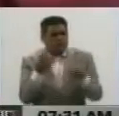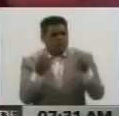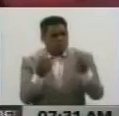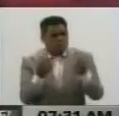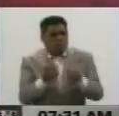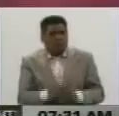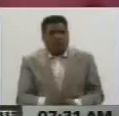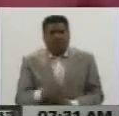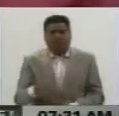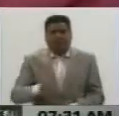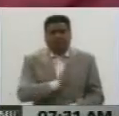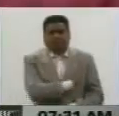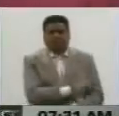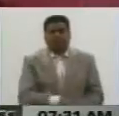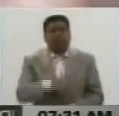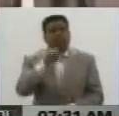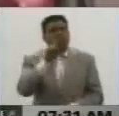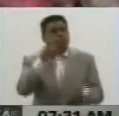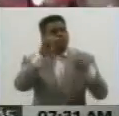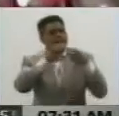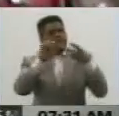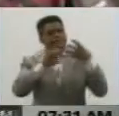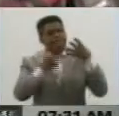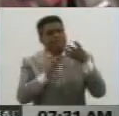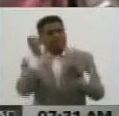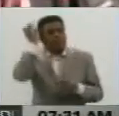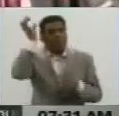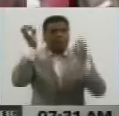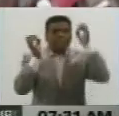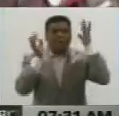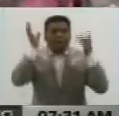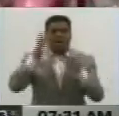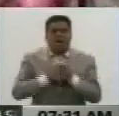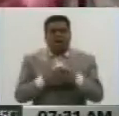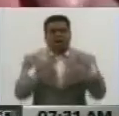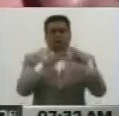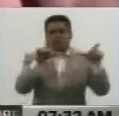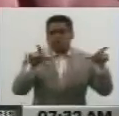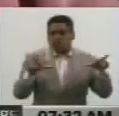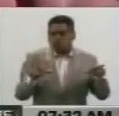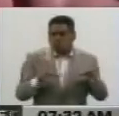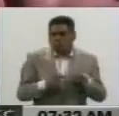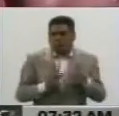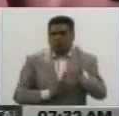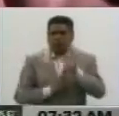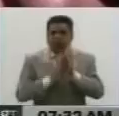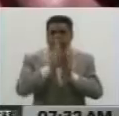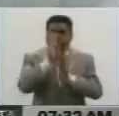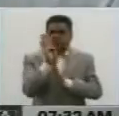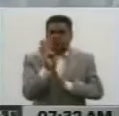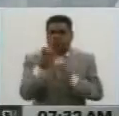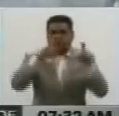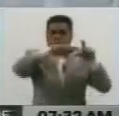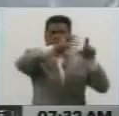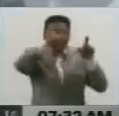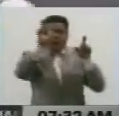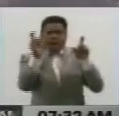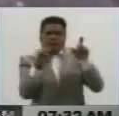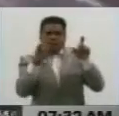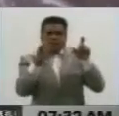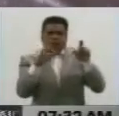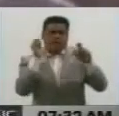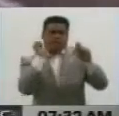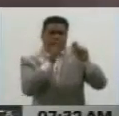Un elemento innovador planteado en la activación de la Zona Estratégica de Desarrollo, Arco Minero del Orinoco, es